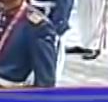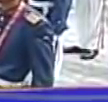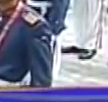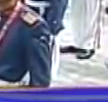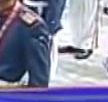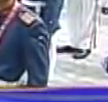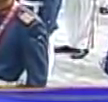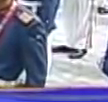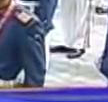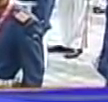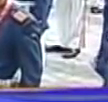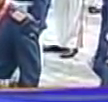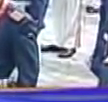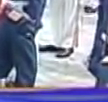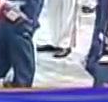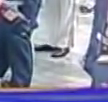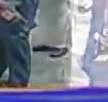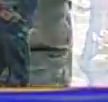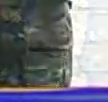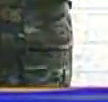¡Vitraís! ¡Ir!